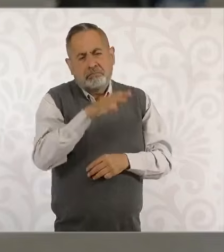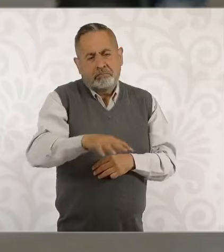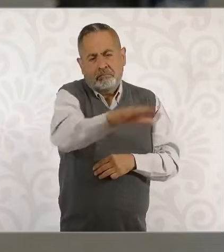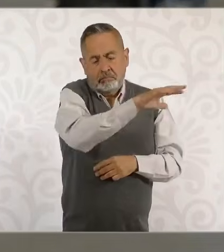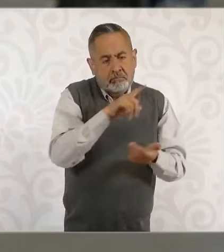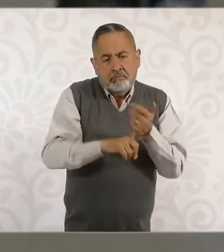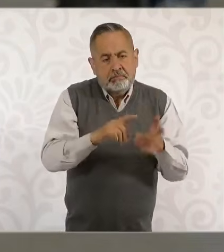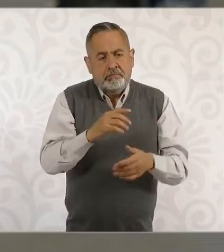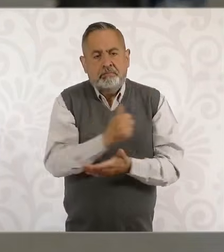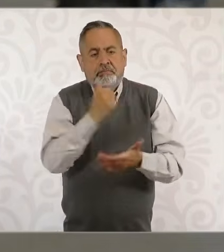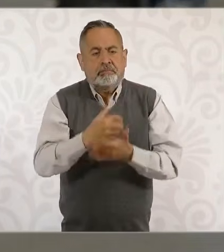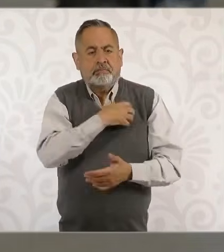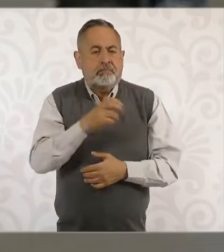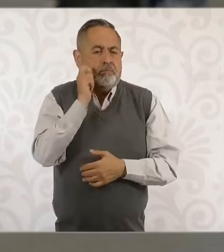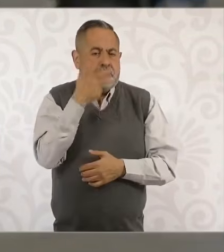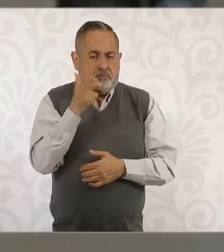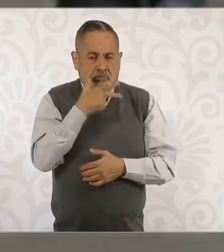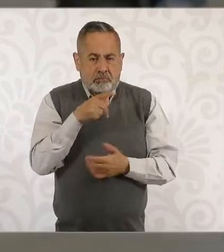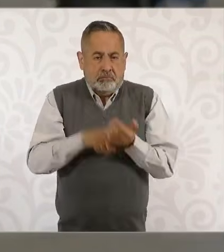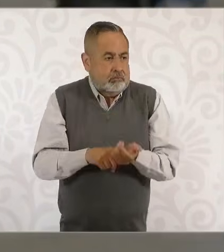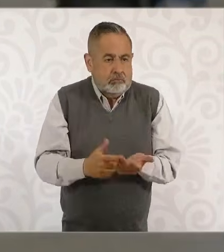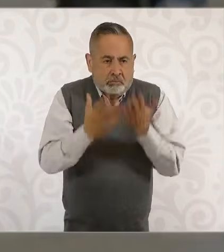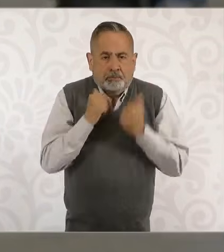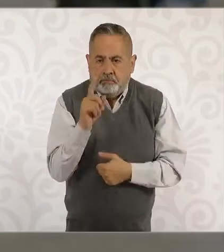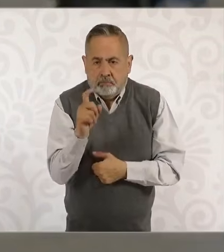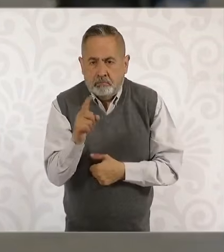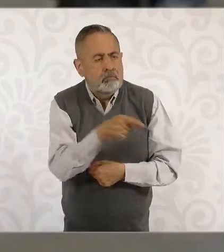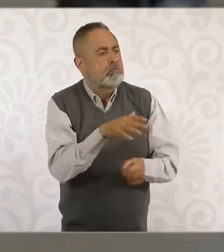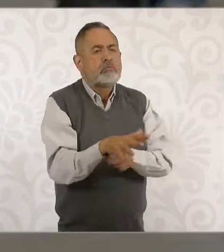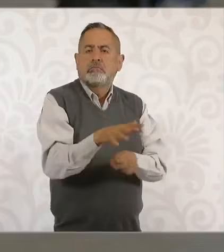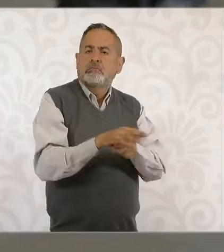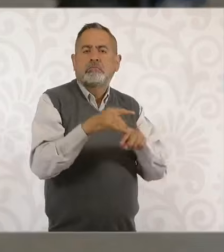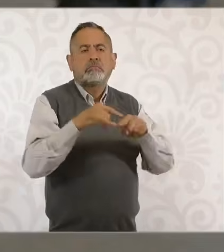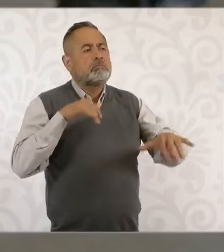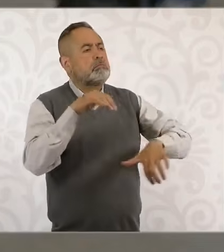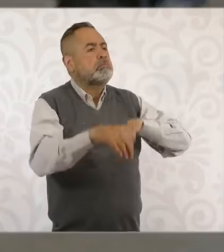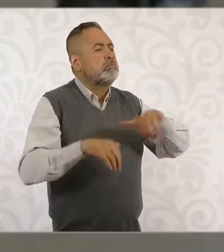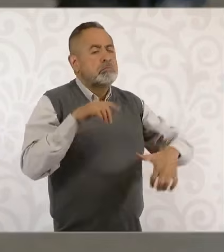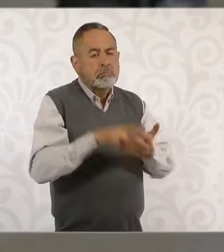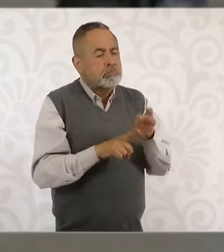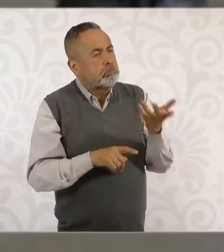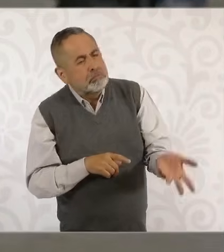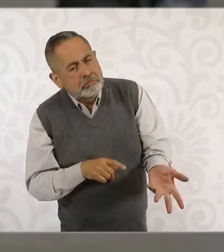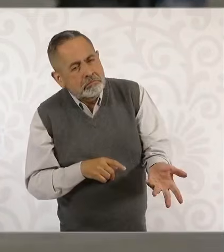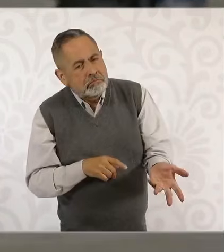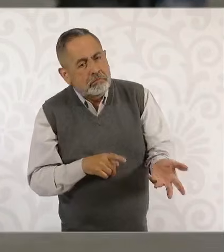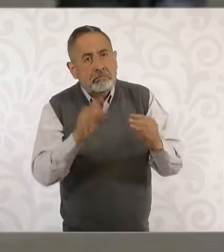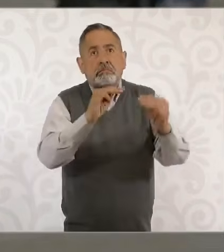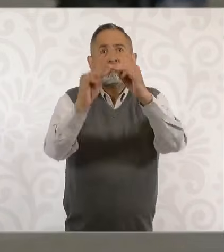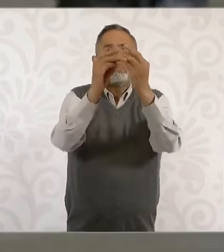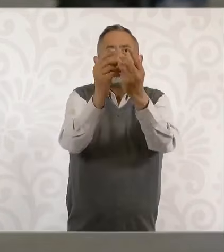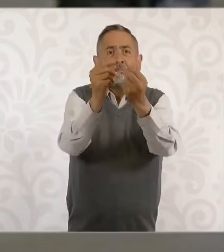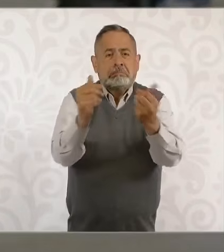allá en la capital de Chihuahua pues se sufre de falta de agua y los cerros se van acabando